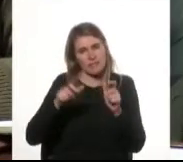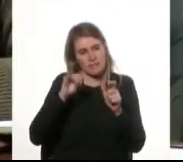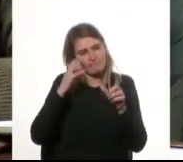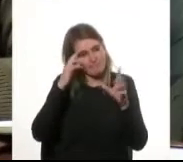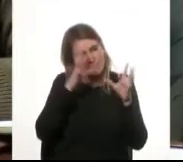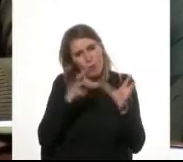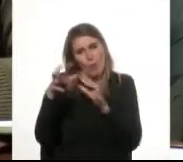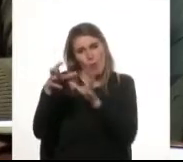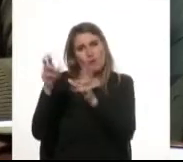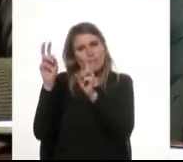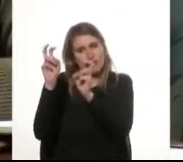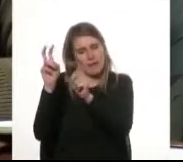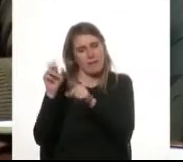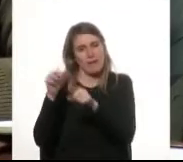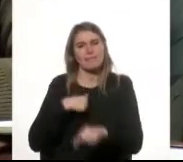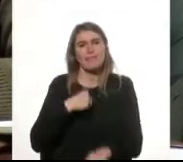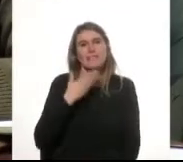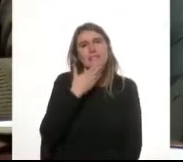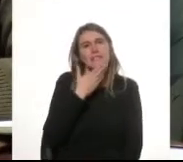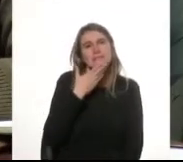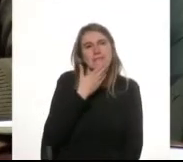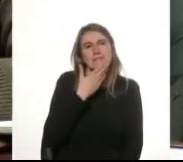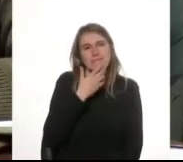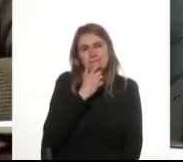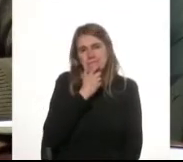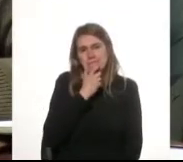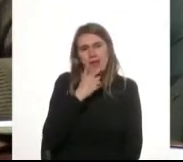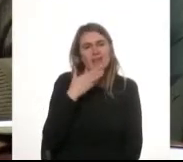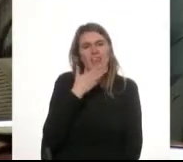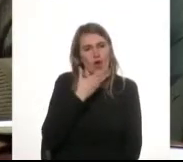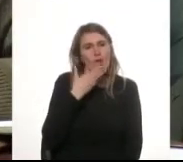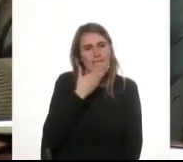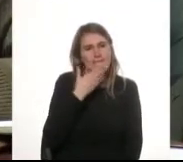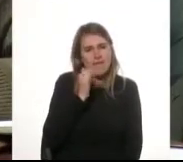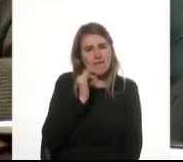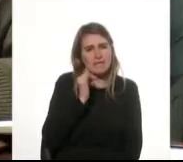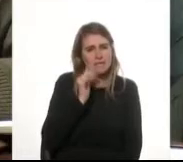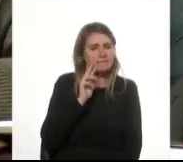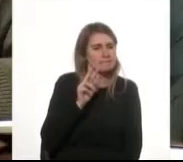de la cual teníamos indicios de desconfianza,